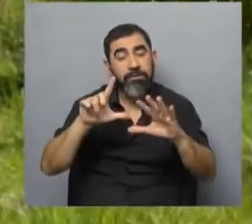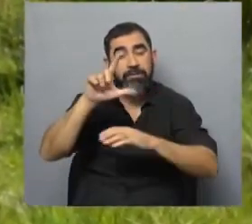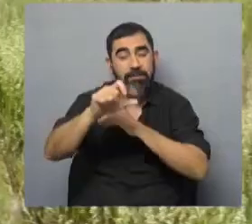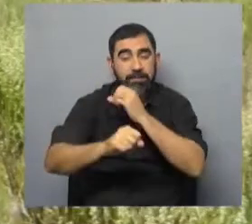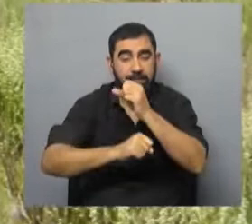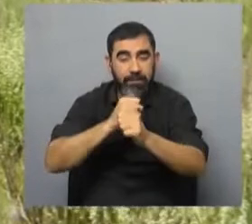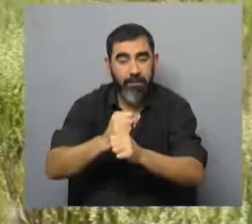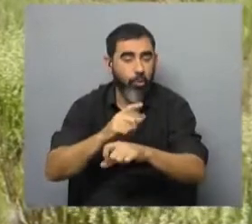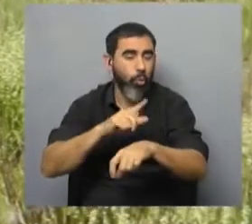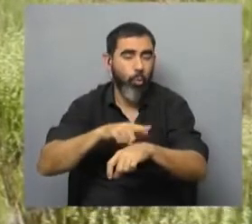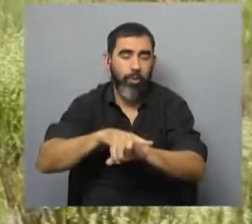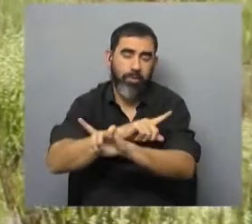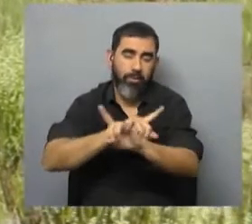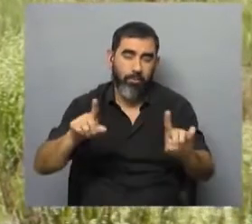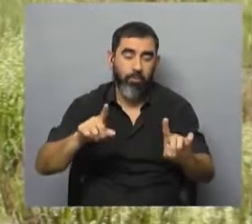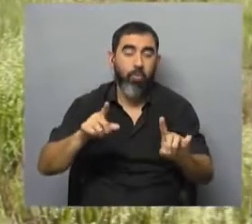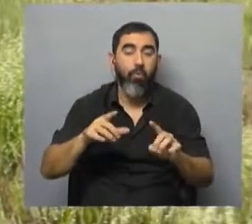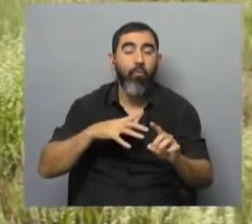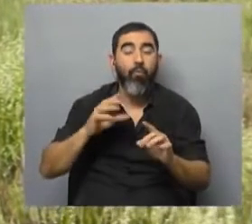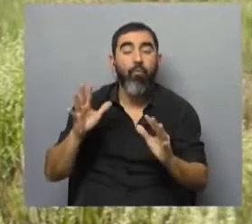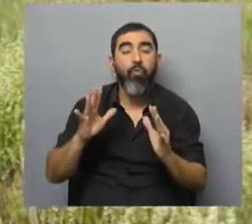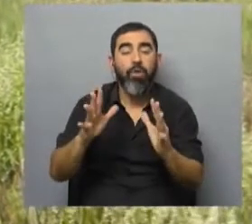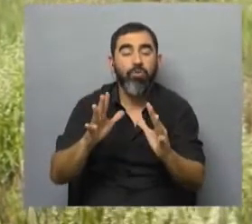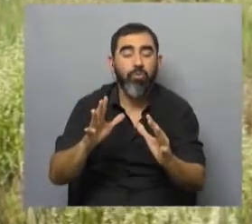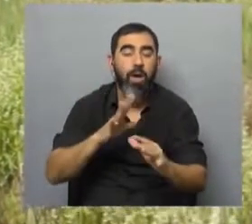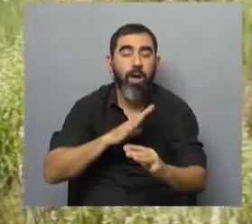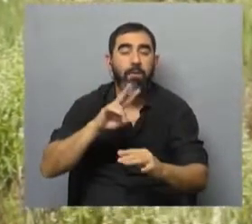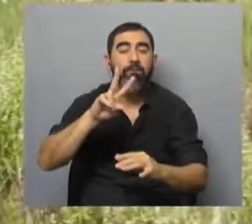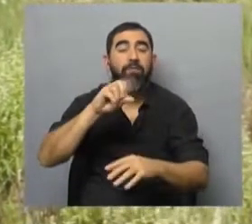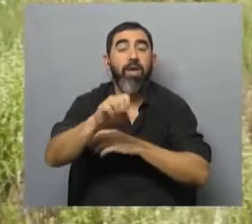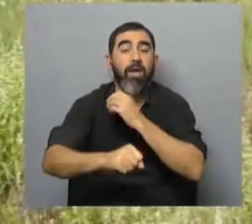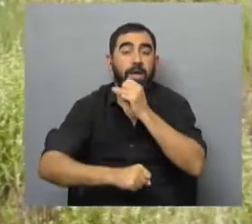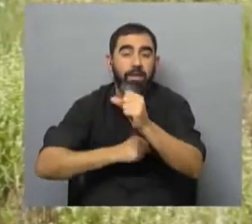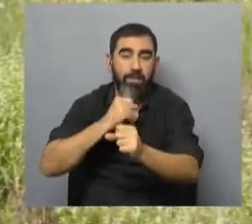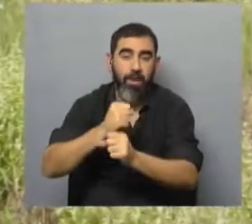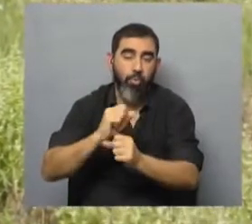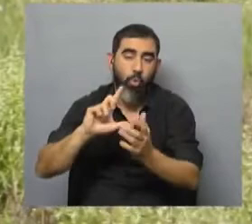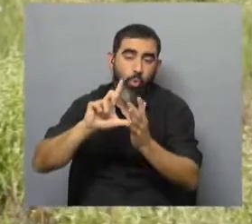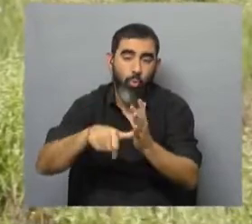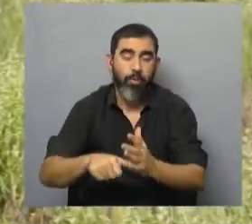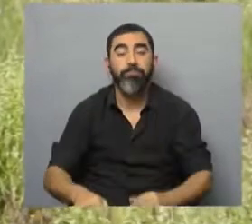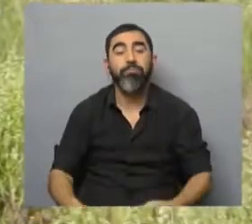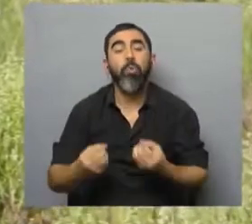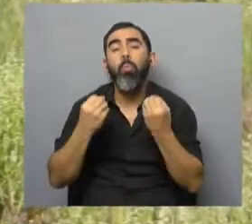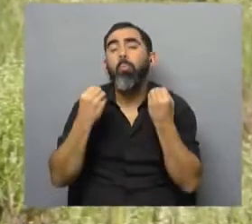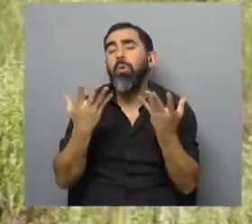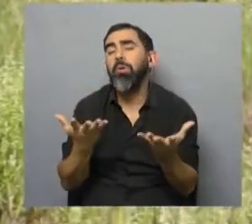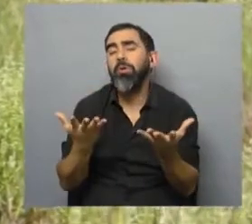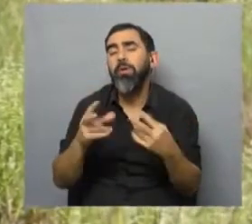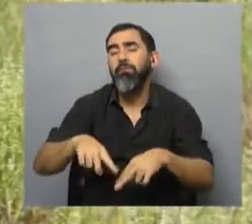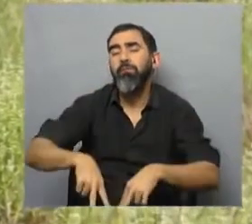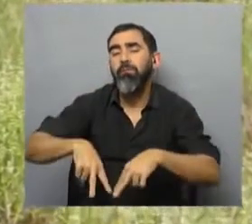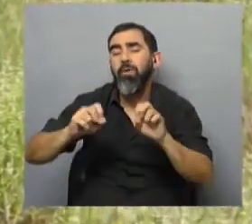es el tiempo habitual, sino que las forestaciones comerciales duran aproximadamente 20 años. ¿Por qué entonces estudiamos